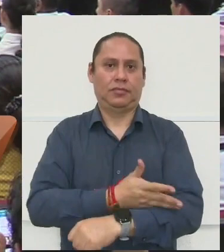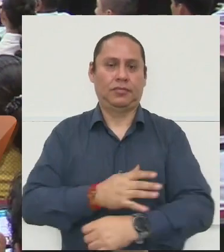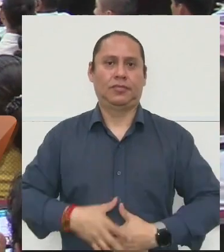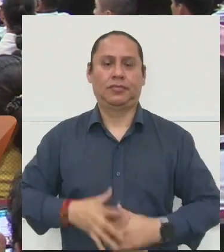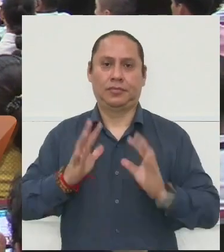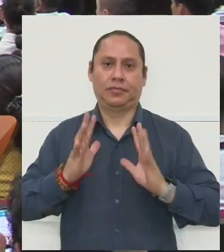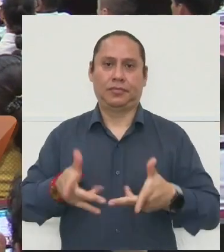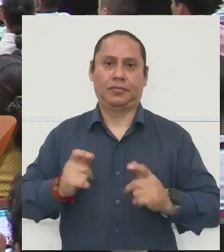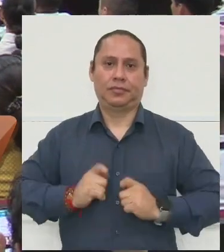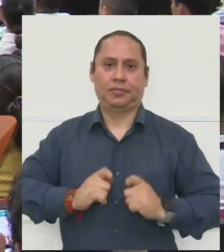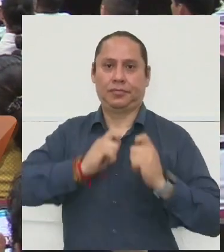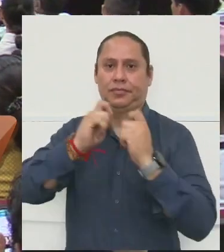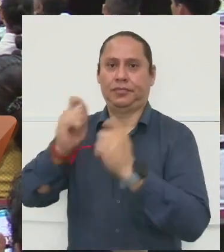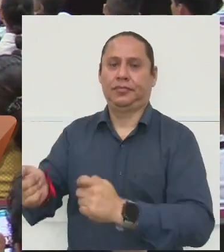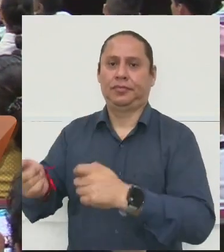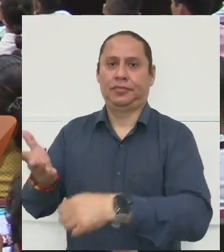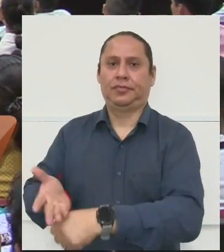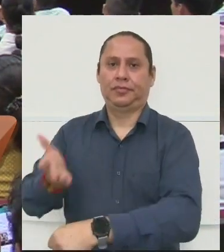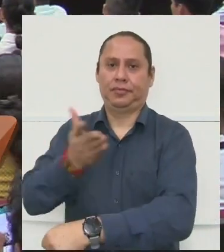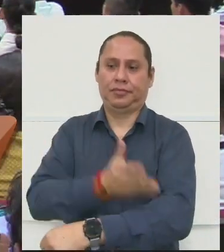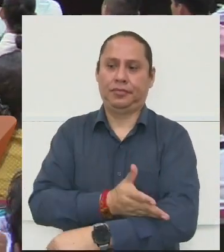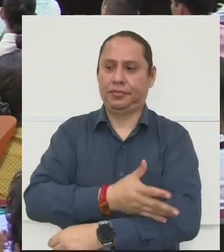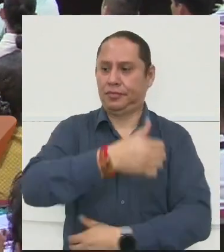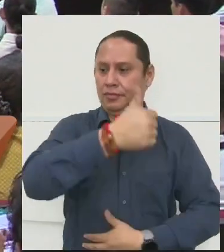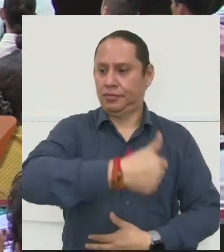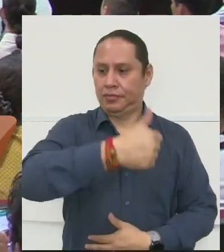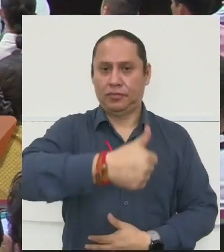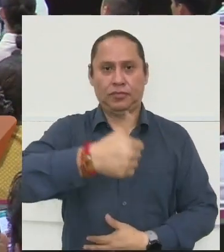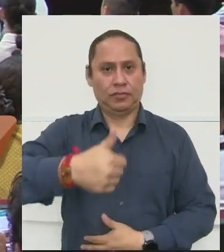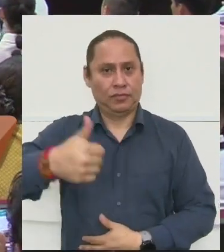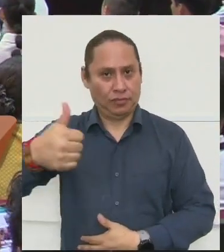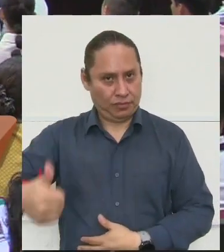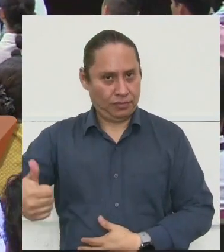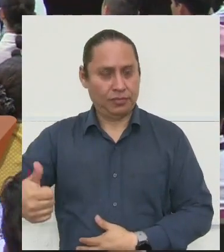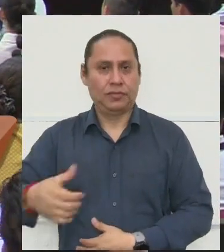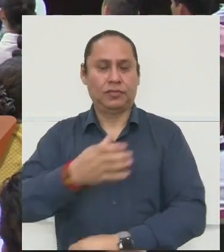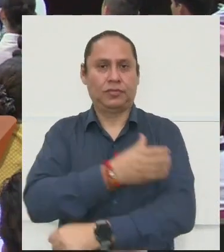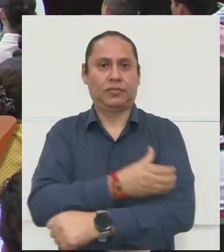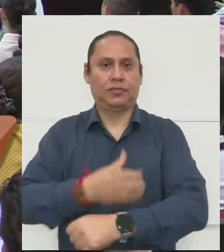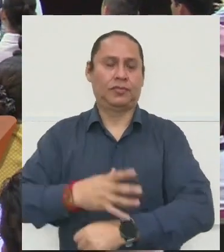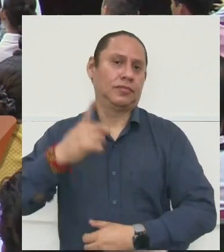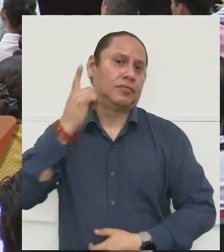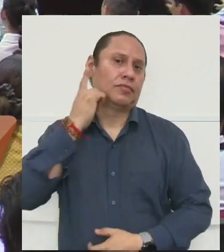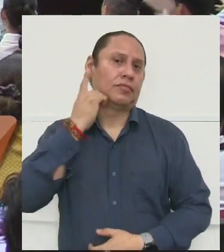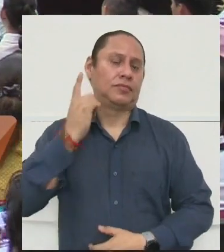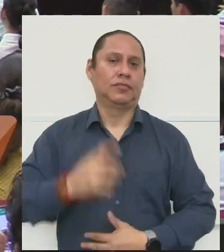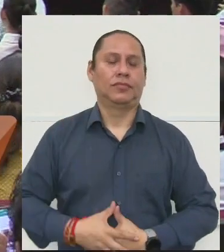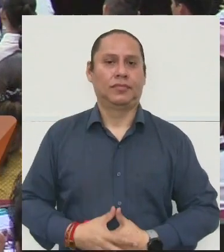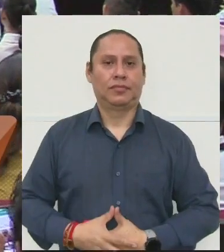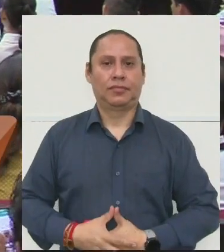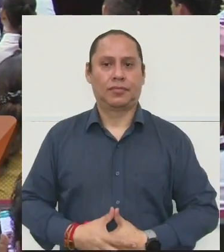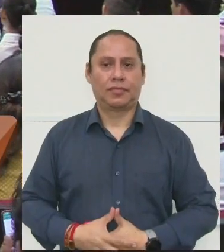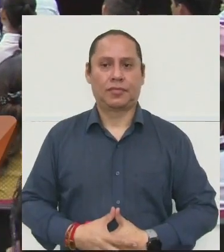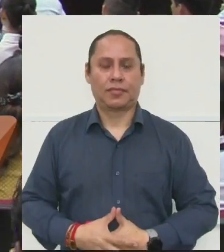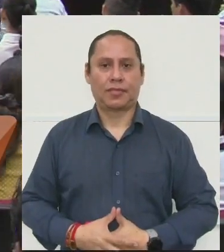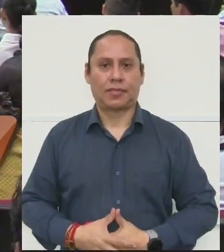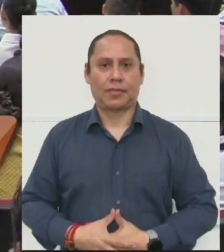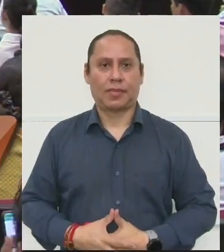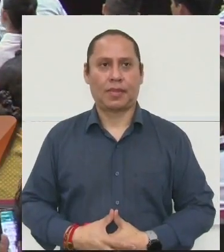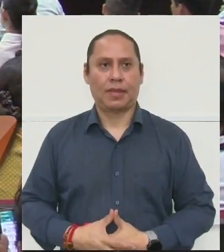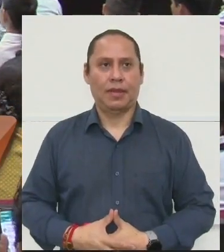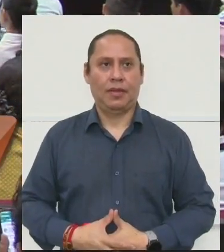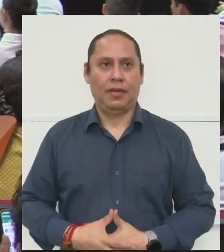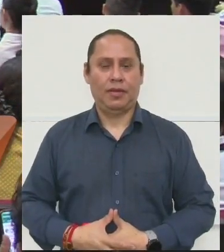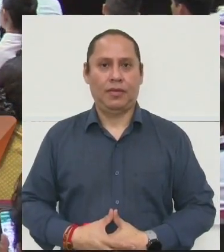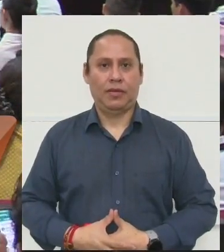anterior ya que nos fue repartida con anterioridad a cada una de las compañeras legisladoras y los compañeros